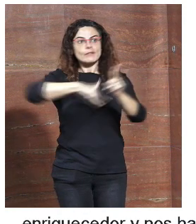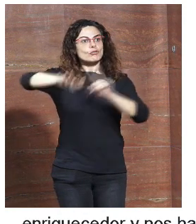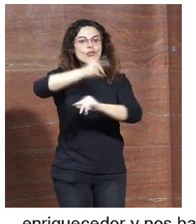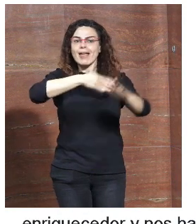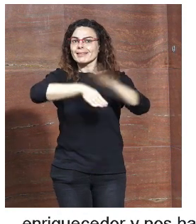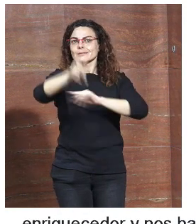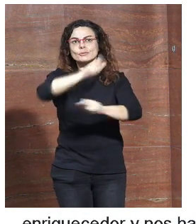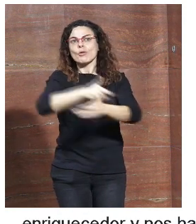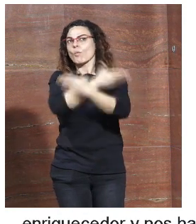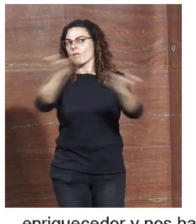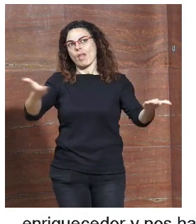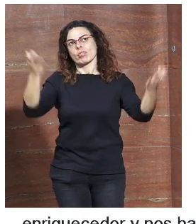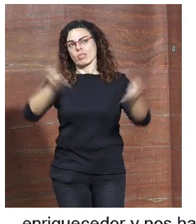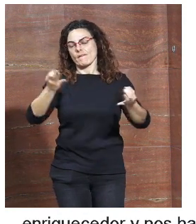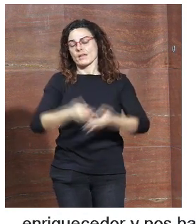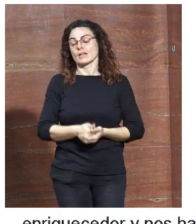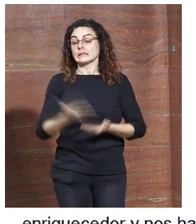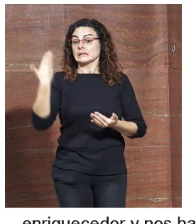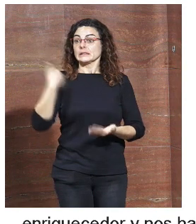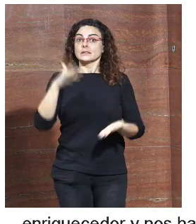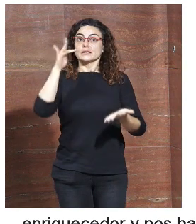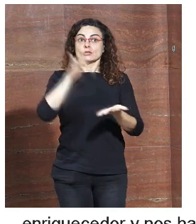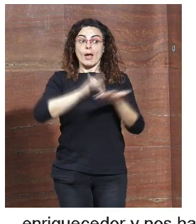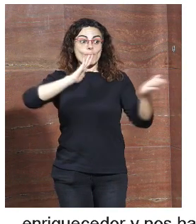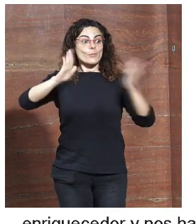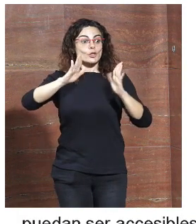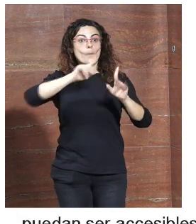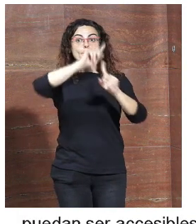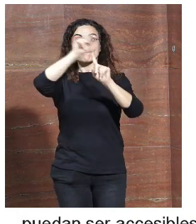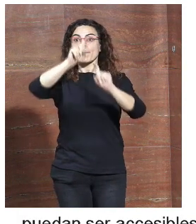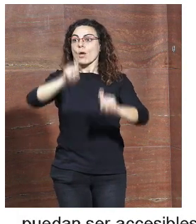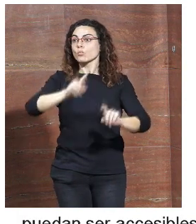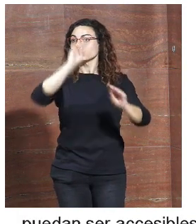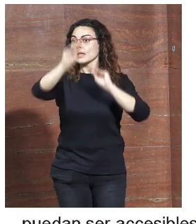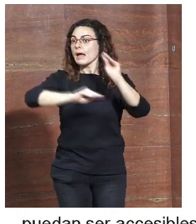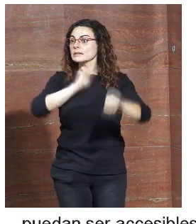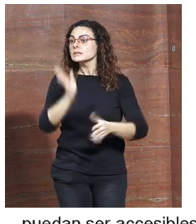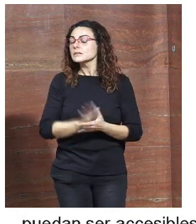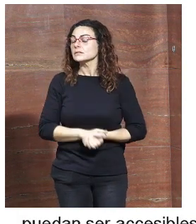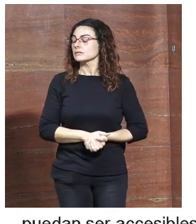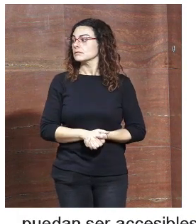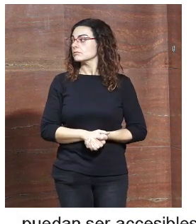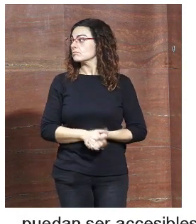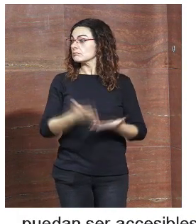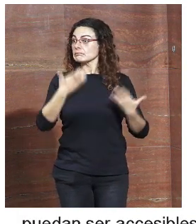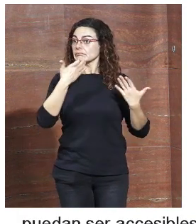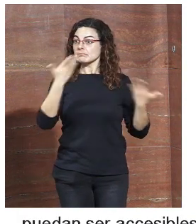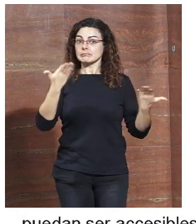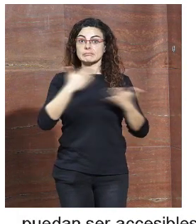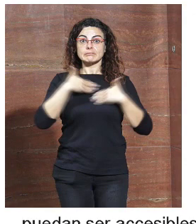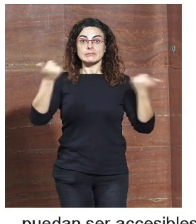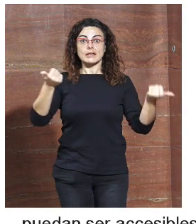las personas. Bueno, llega el momento de las preguntas, así que, bueno, están a